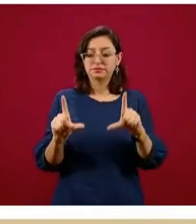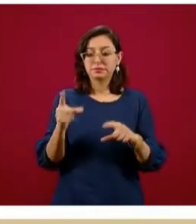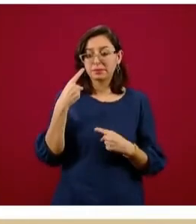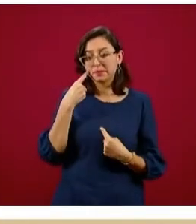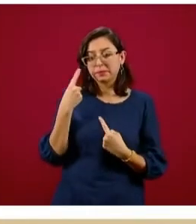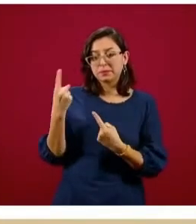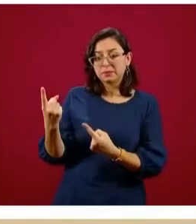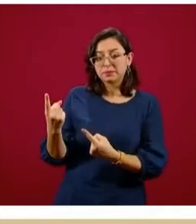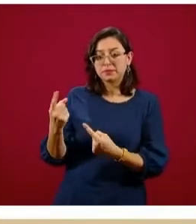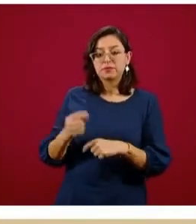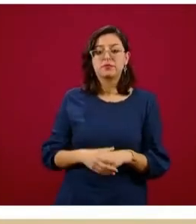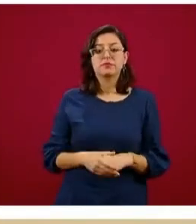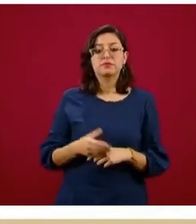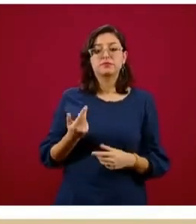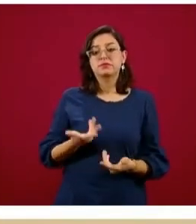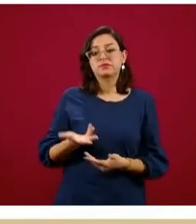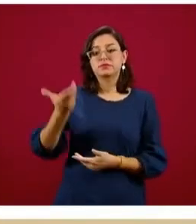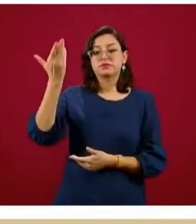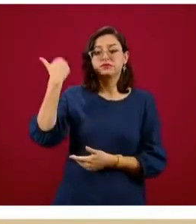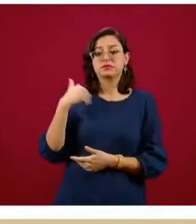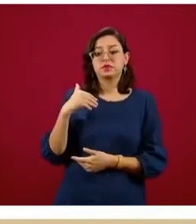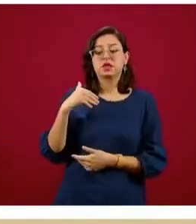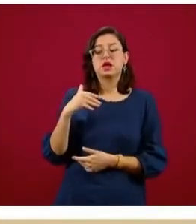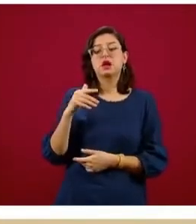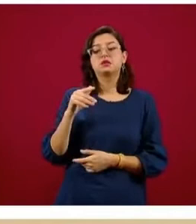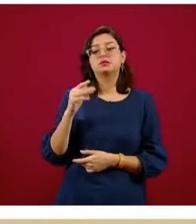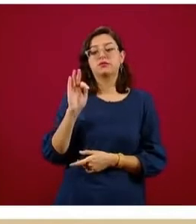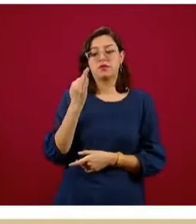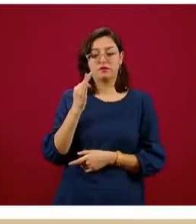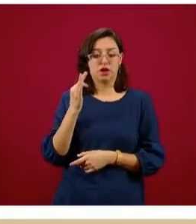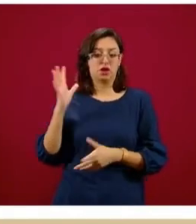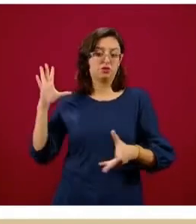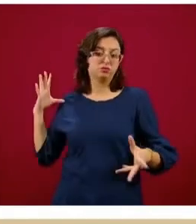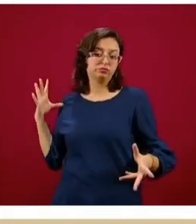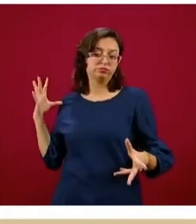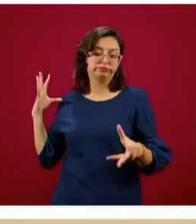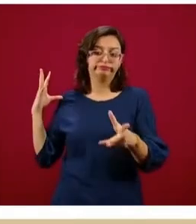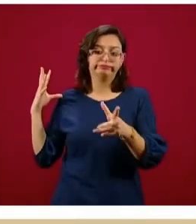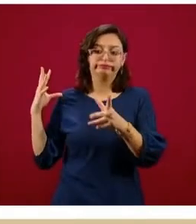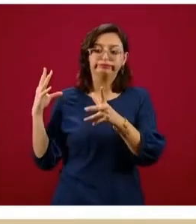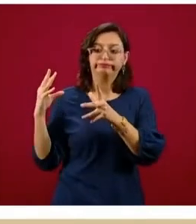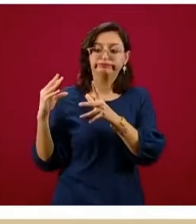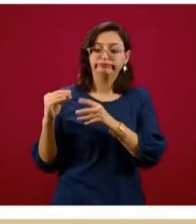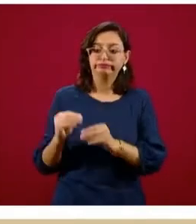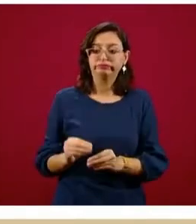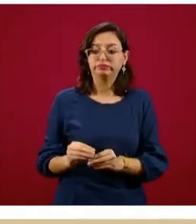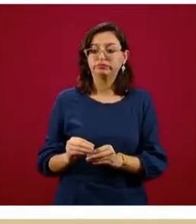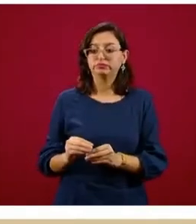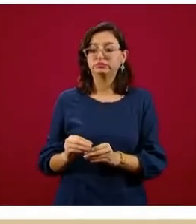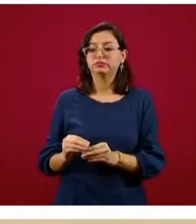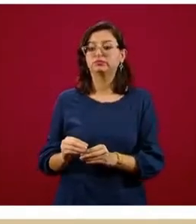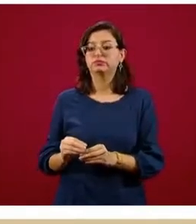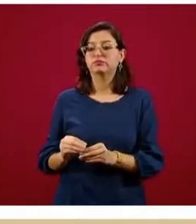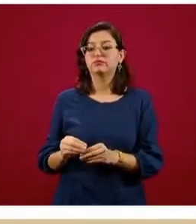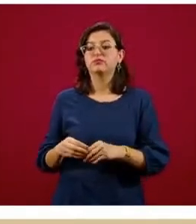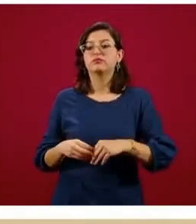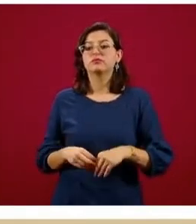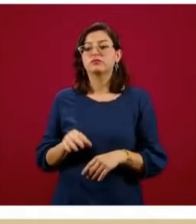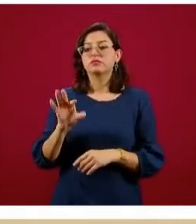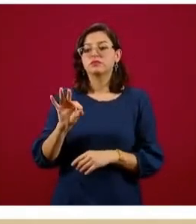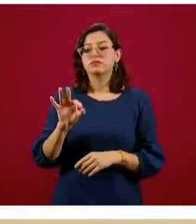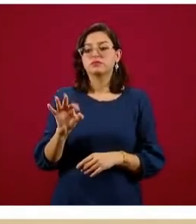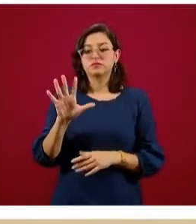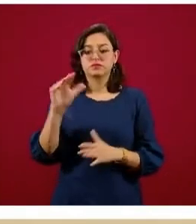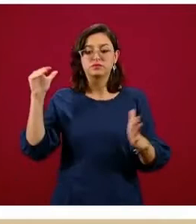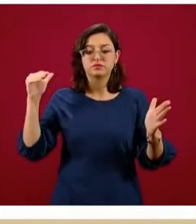la carga acumulada, los 45.032 casos confirmados a SARS-CoV-2,